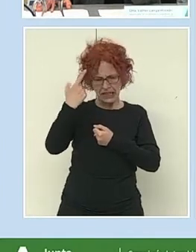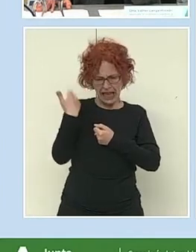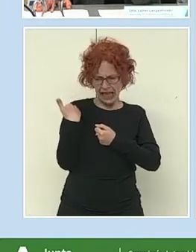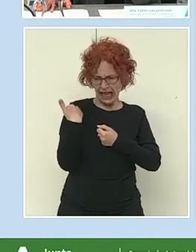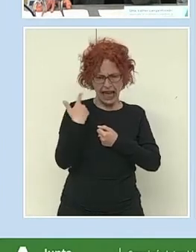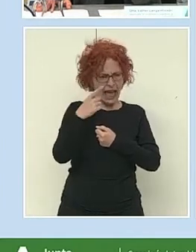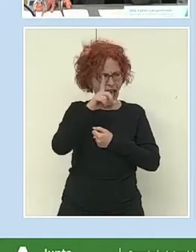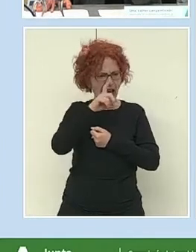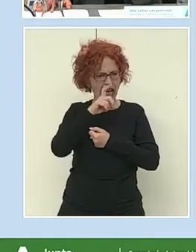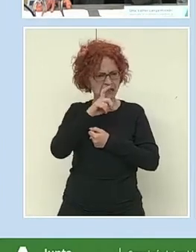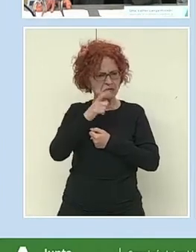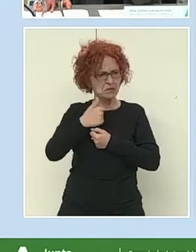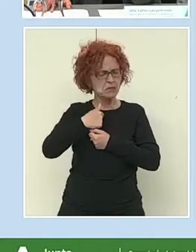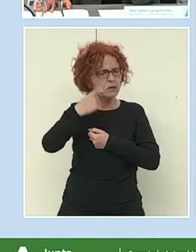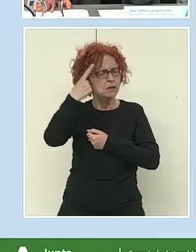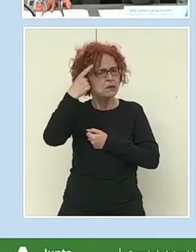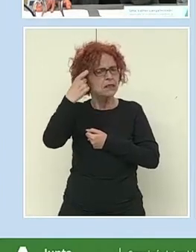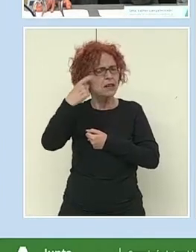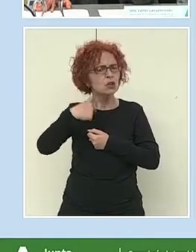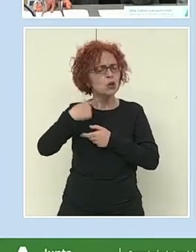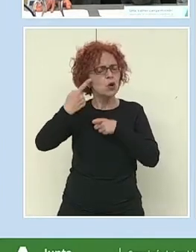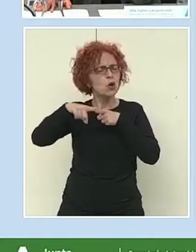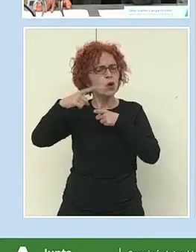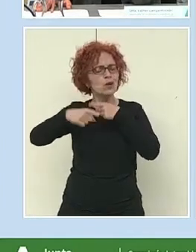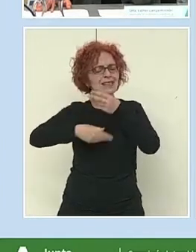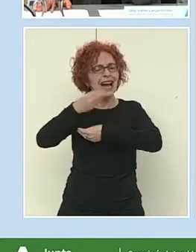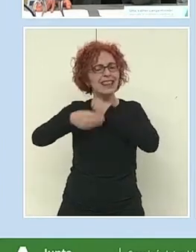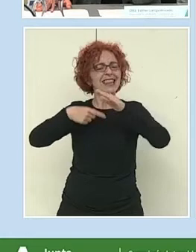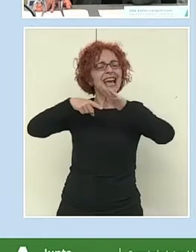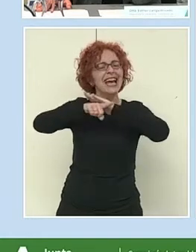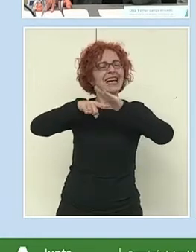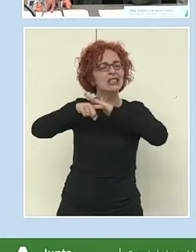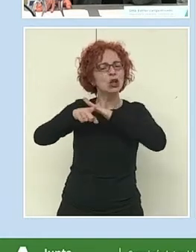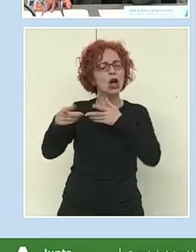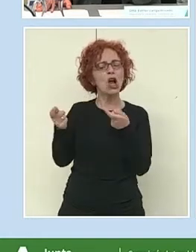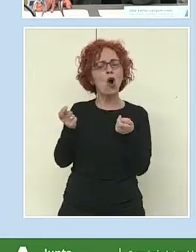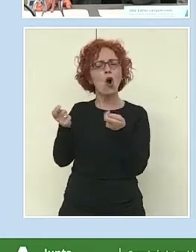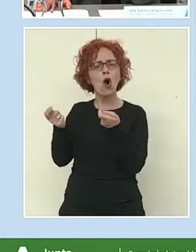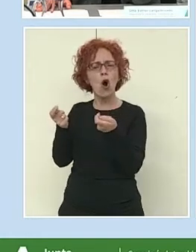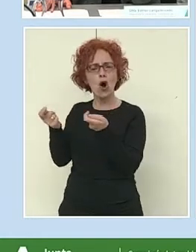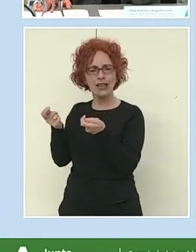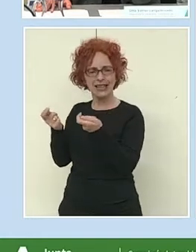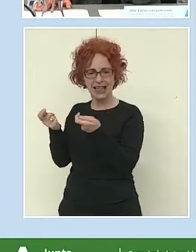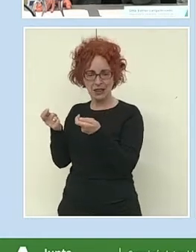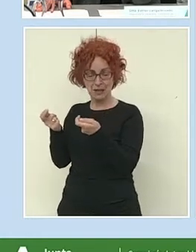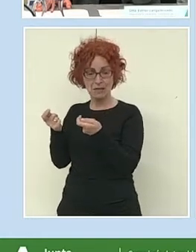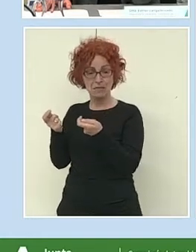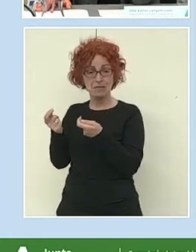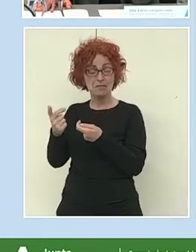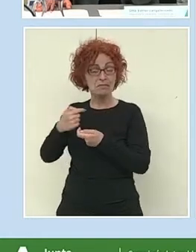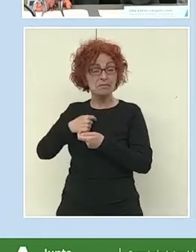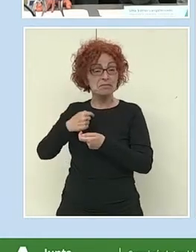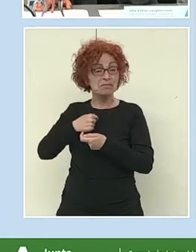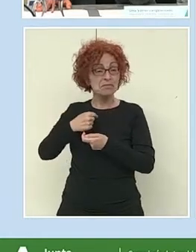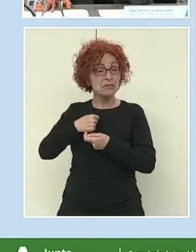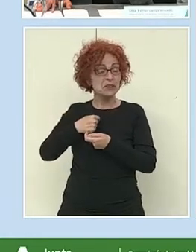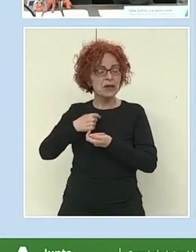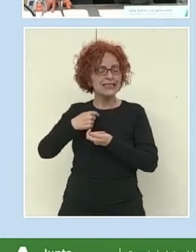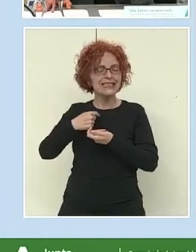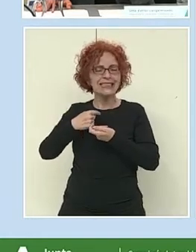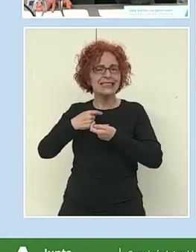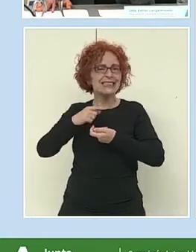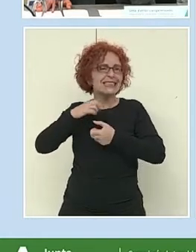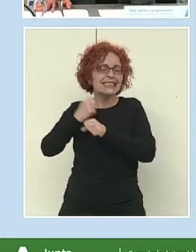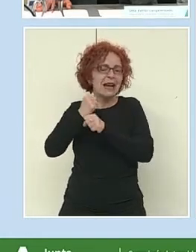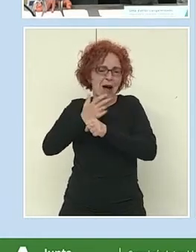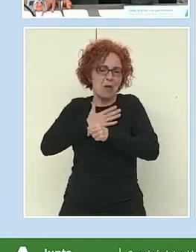pues quizás tareas más de gestión y coordinación, pues ha sido puramente y fundamentalmente técnico.